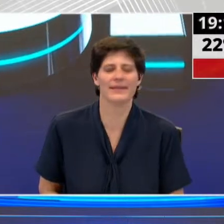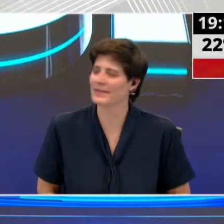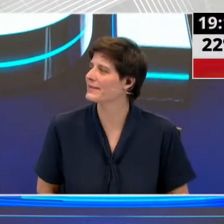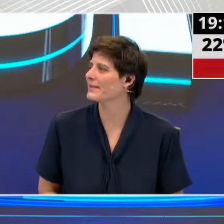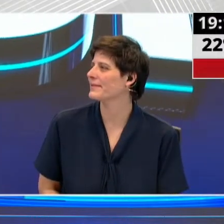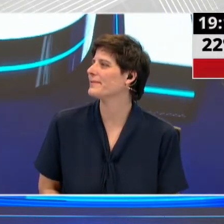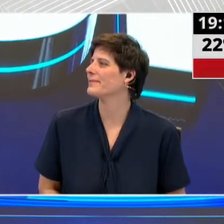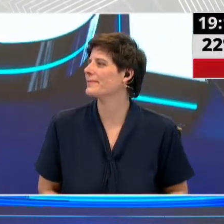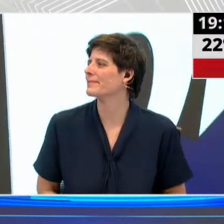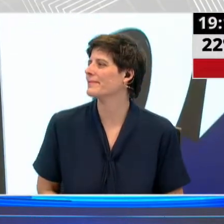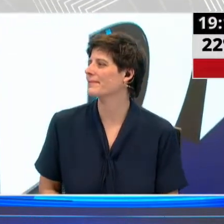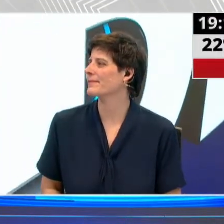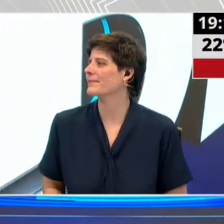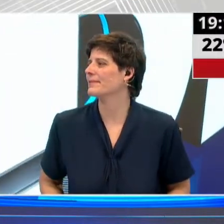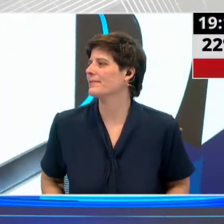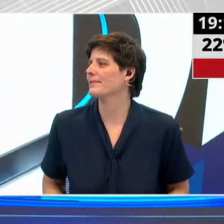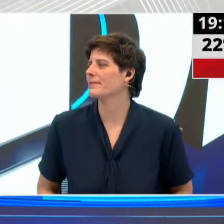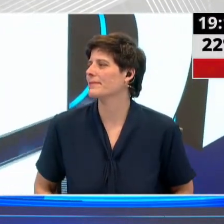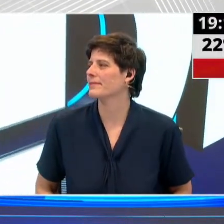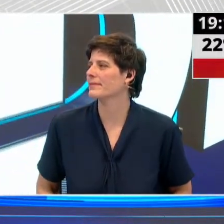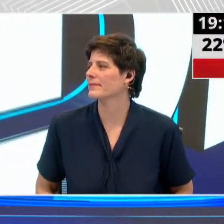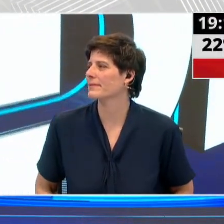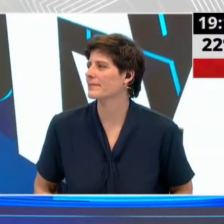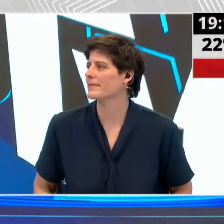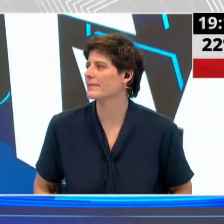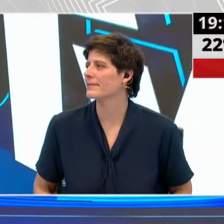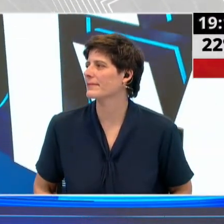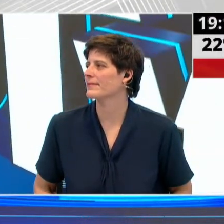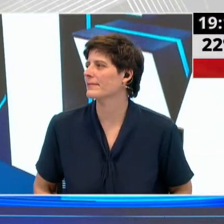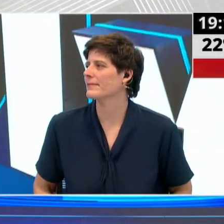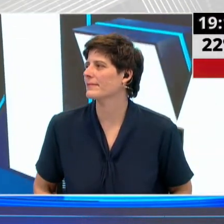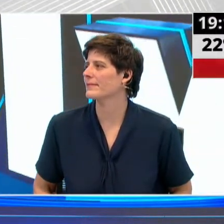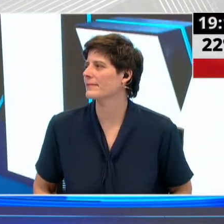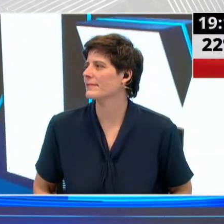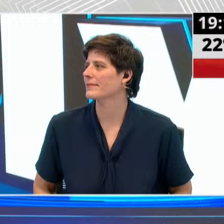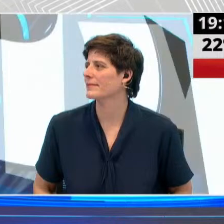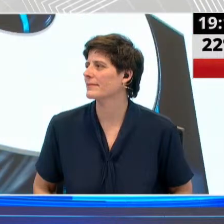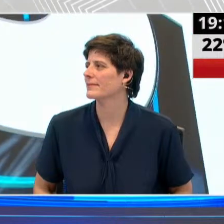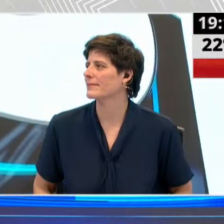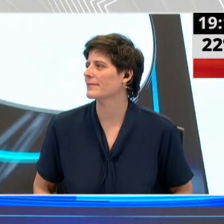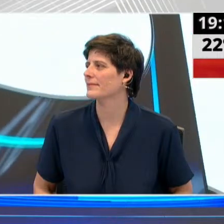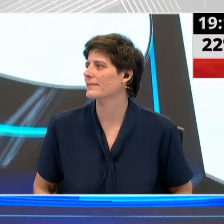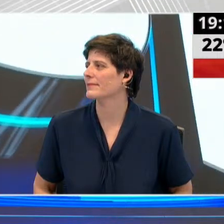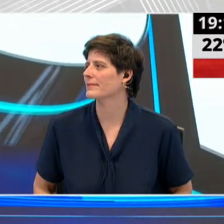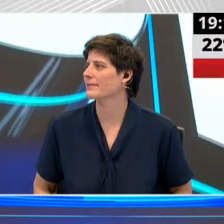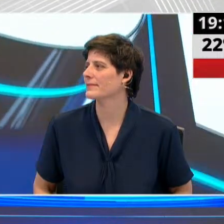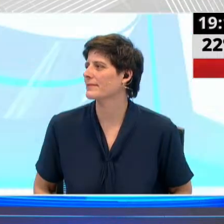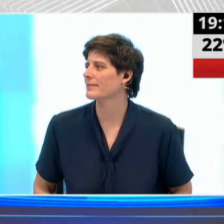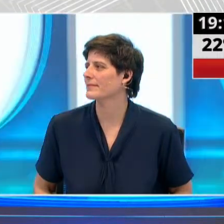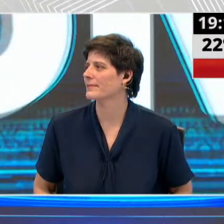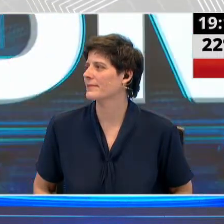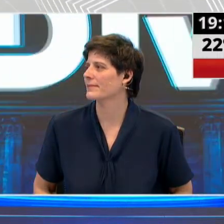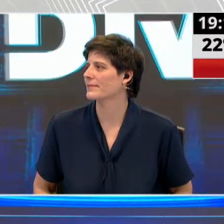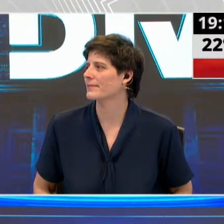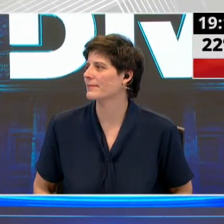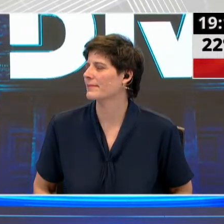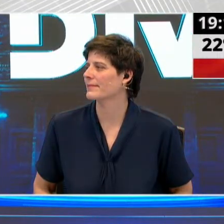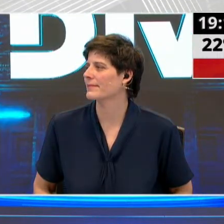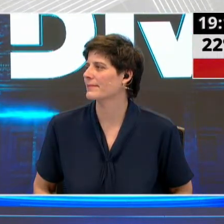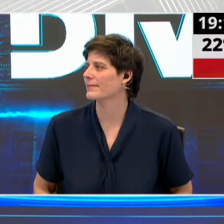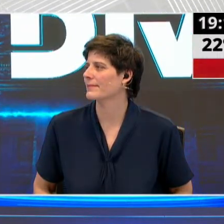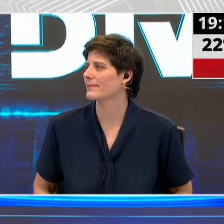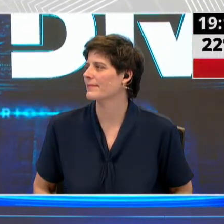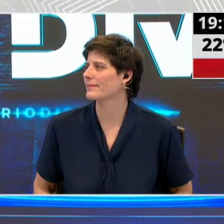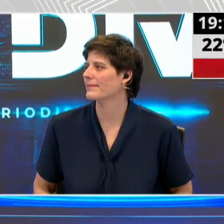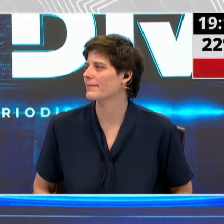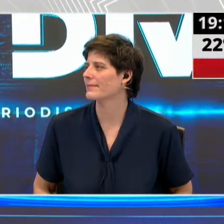Un nuevo alineamiento que empieza a emerger en este contexto, que no logró imponer ninguna coyuntura, pero que es una combinación nueva que